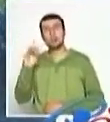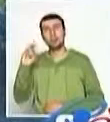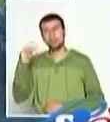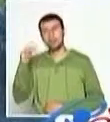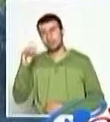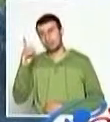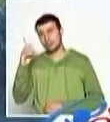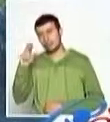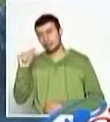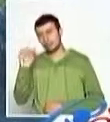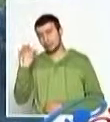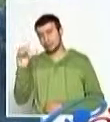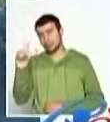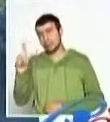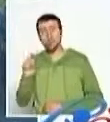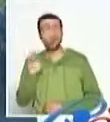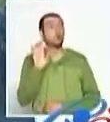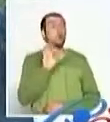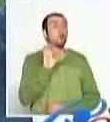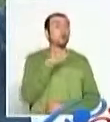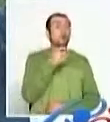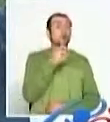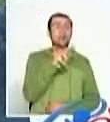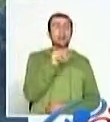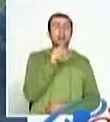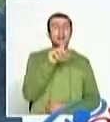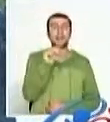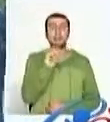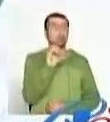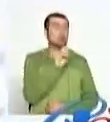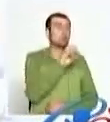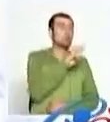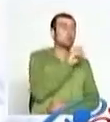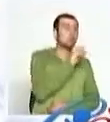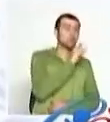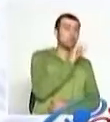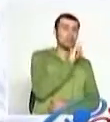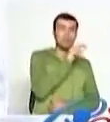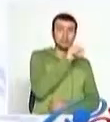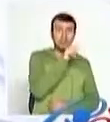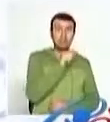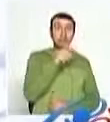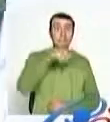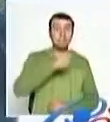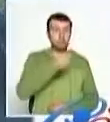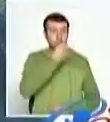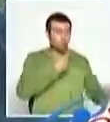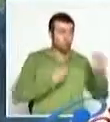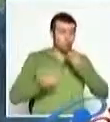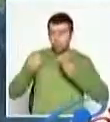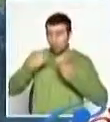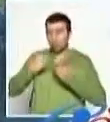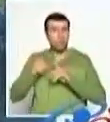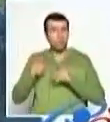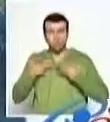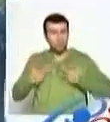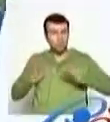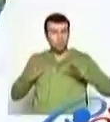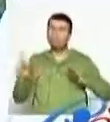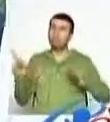tipo de carbohidrato, no cualquier tipo de grasa, ni no cualquier tipo de proteína. Y también necesitamos